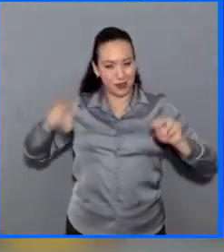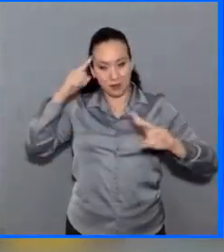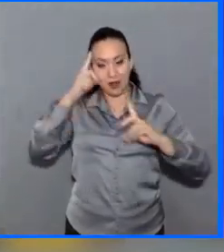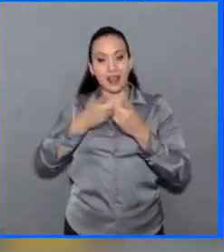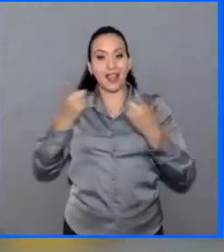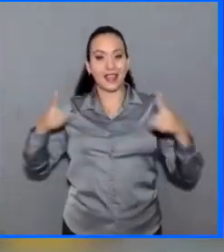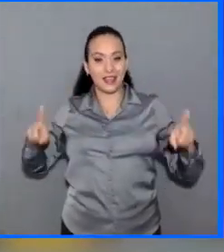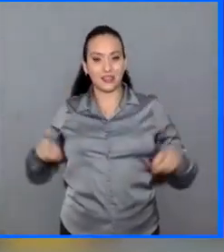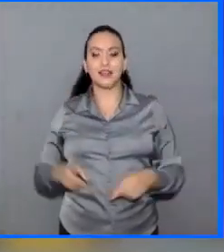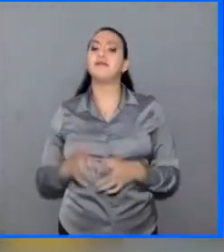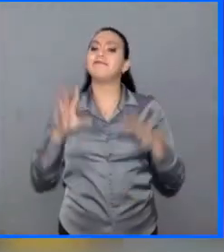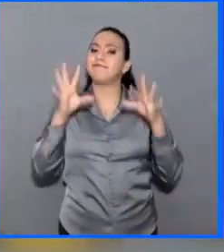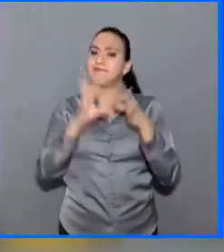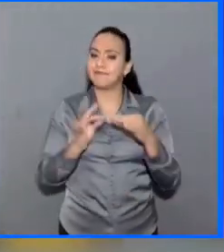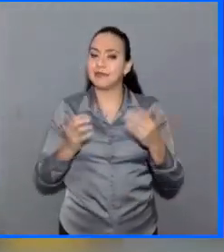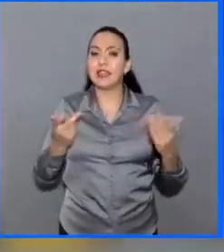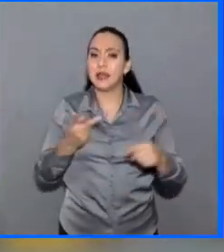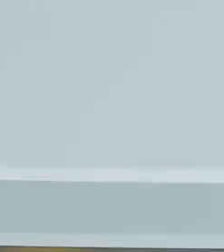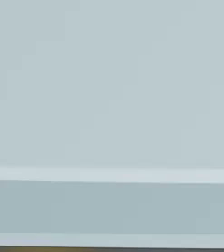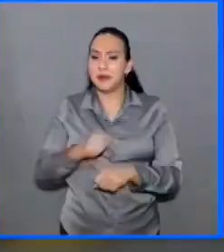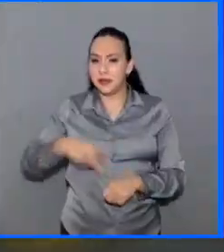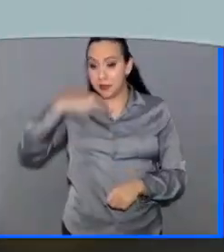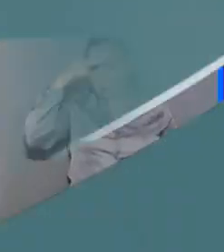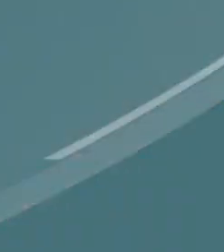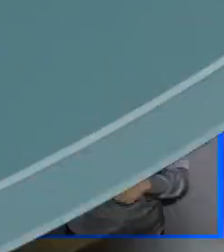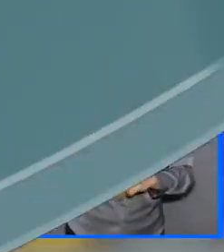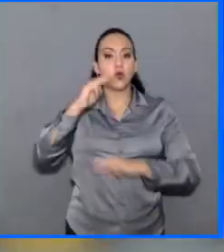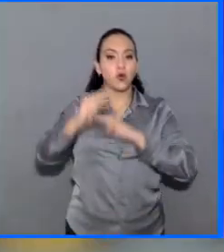futuro de la democracia en el mundo.